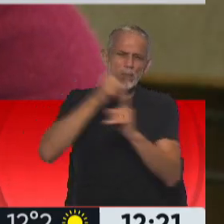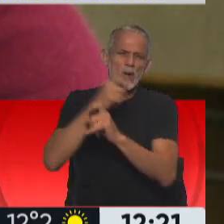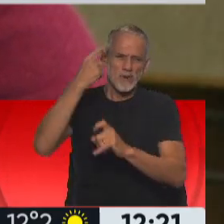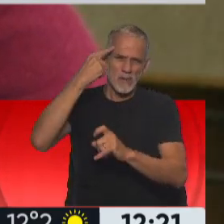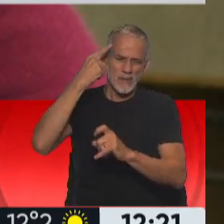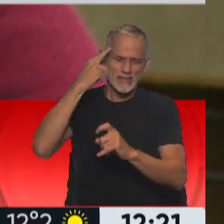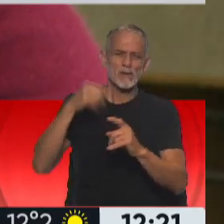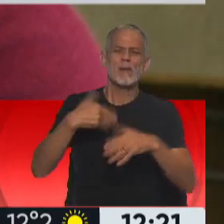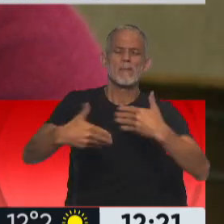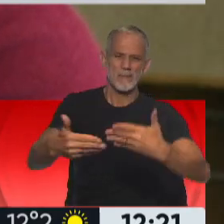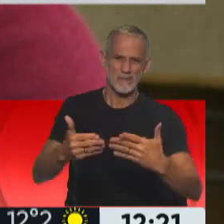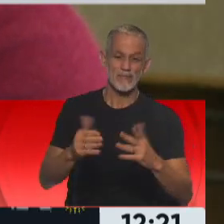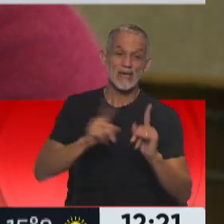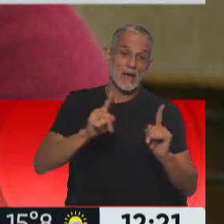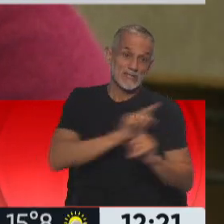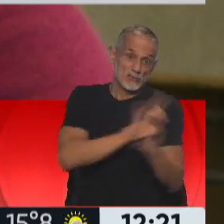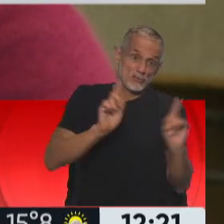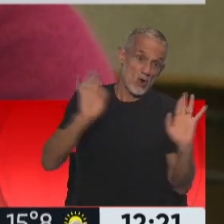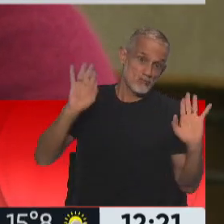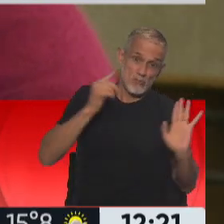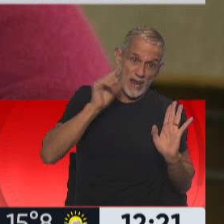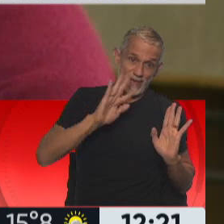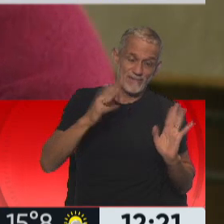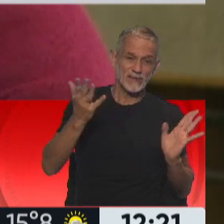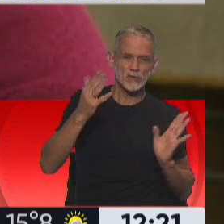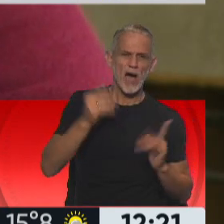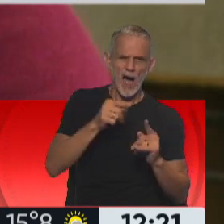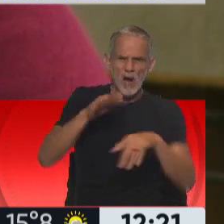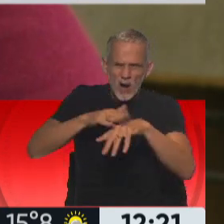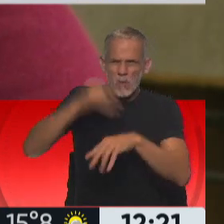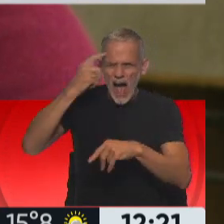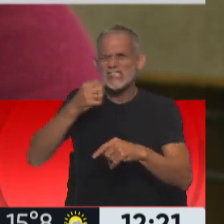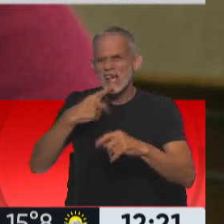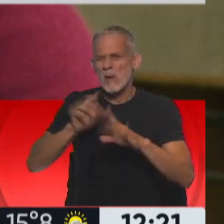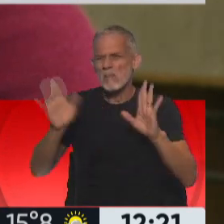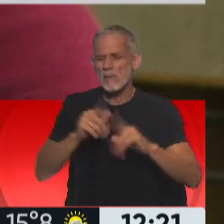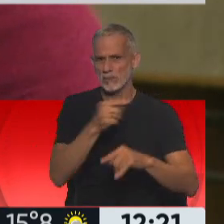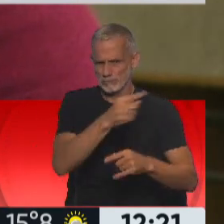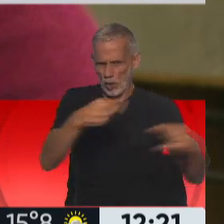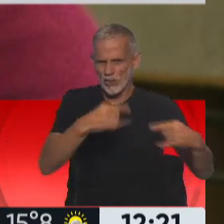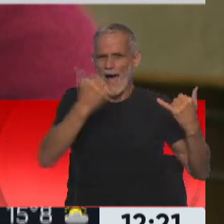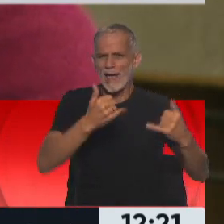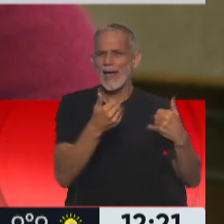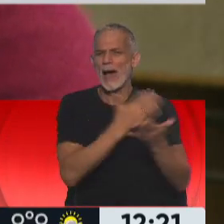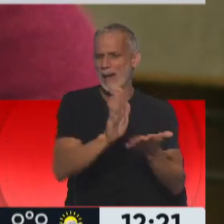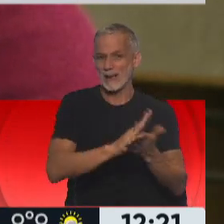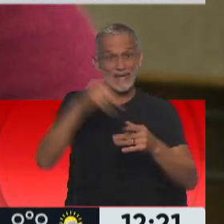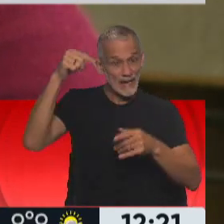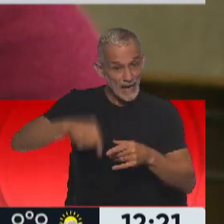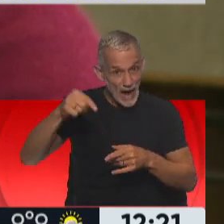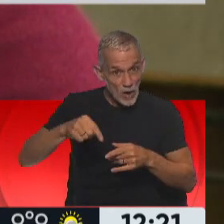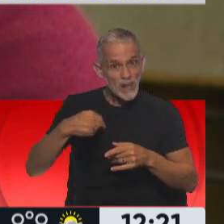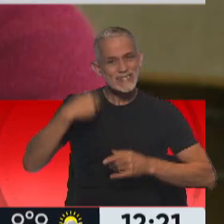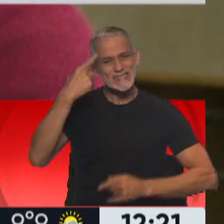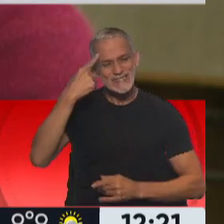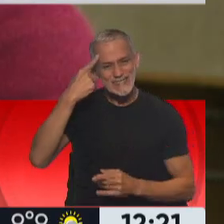lo que sucede, y hay veces que no, y se intenta psiquiatrizar conductas que son delictivas. En este caso puntual, yo creo